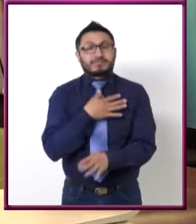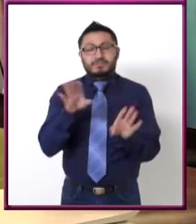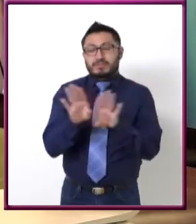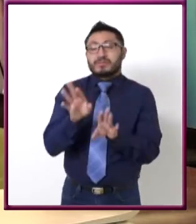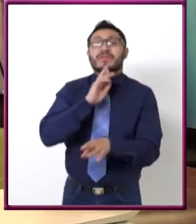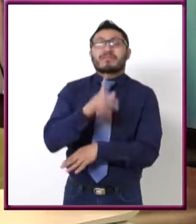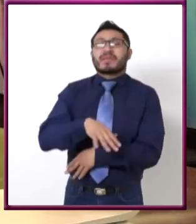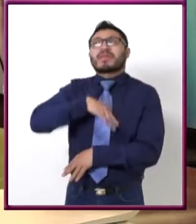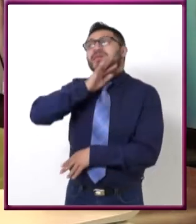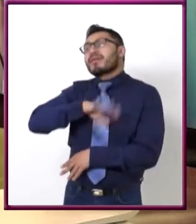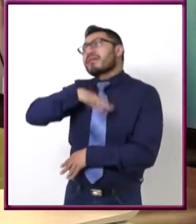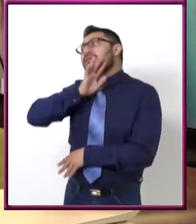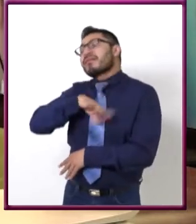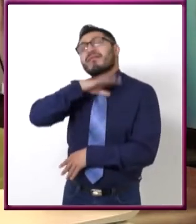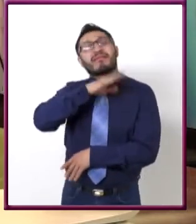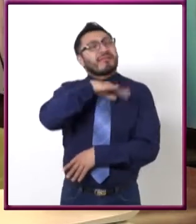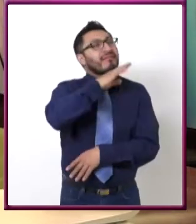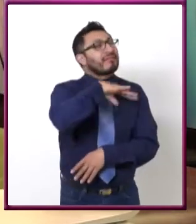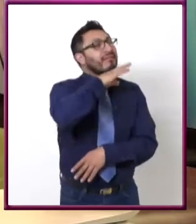y me distraigo.